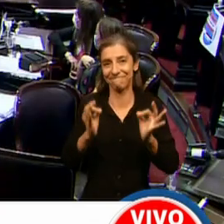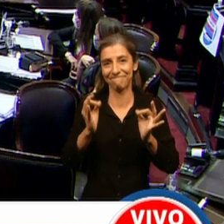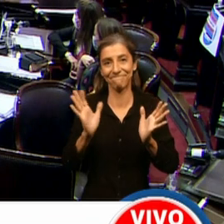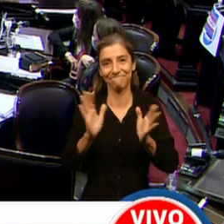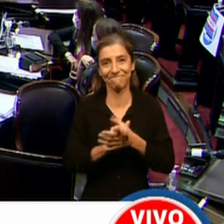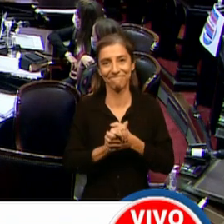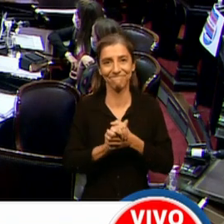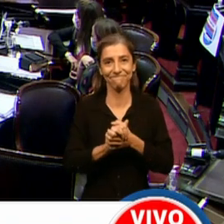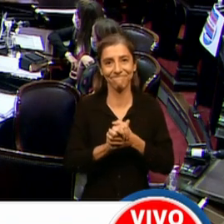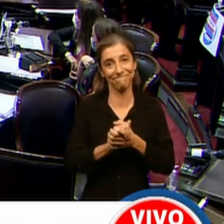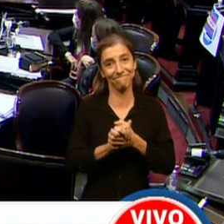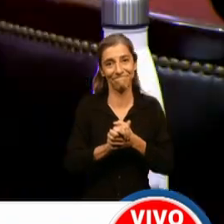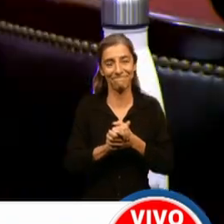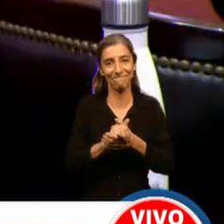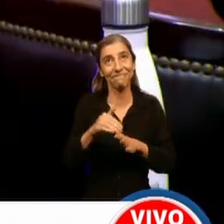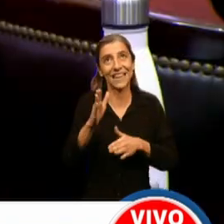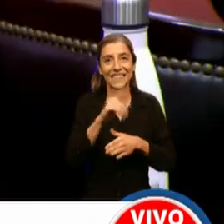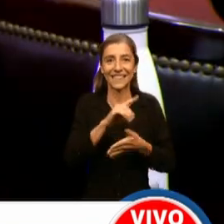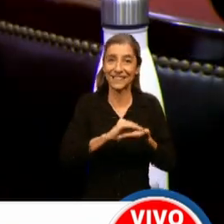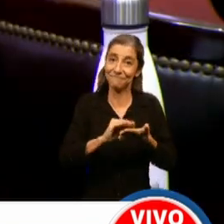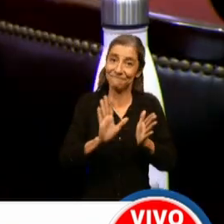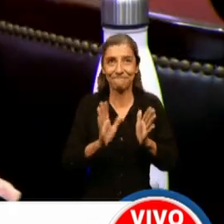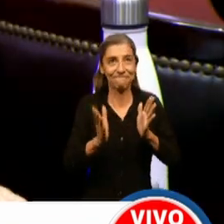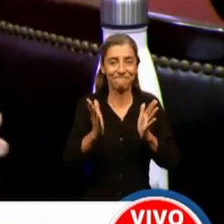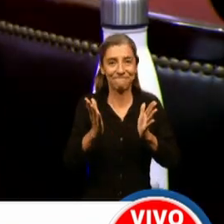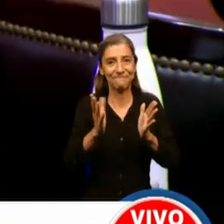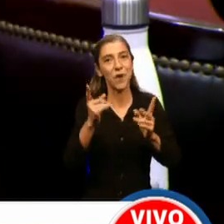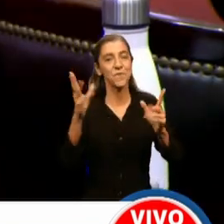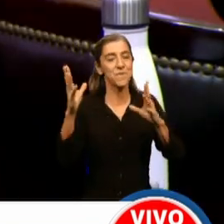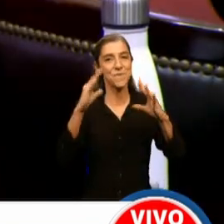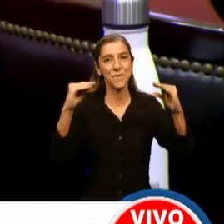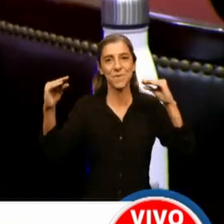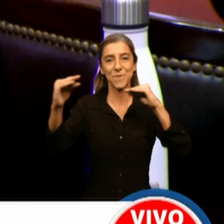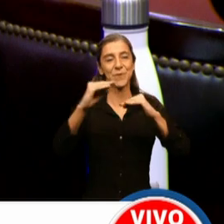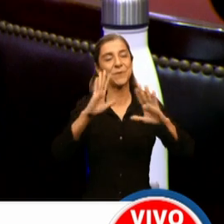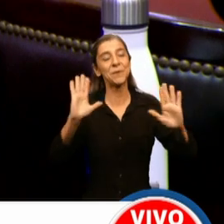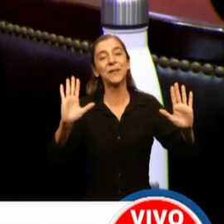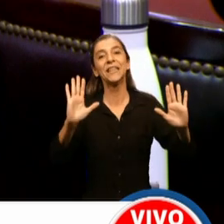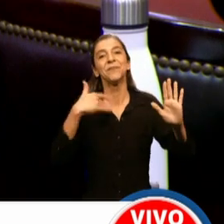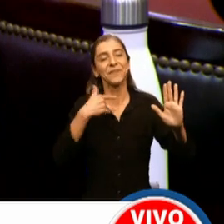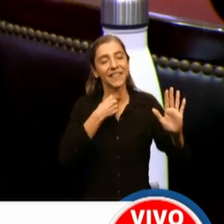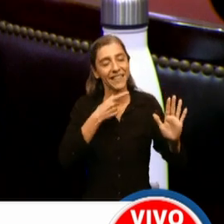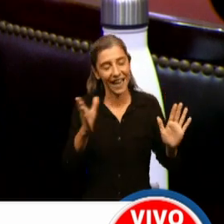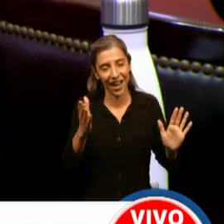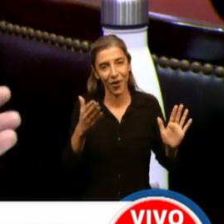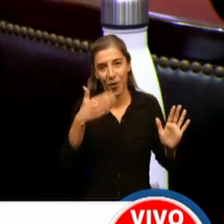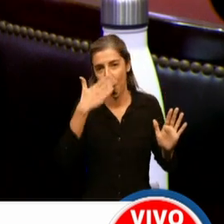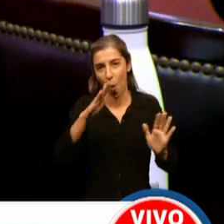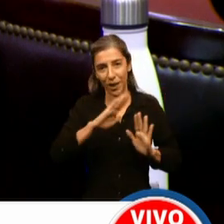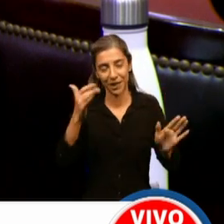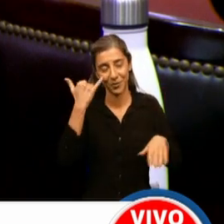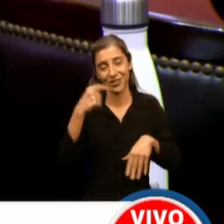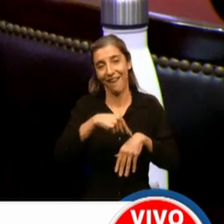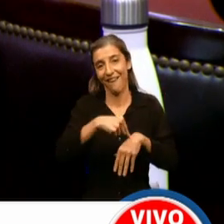pero presidente quiero finalmente ya está